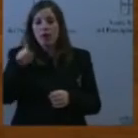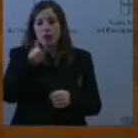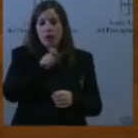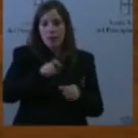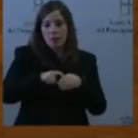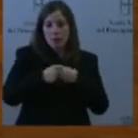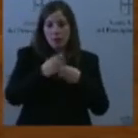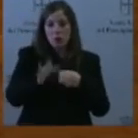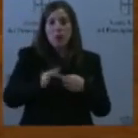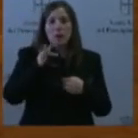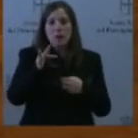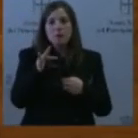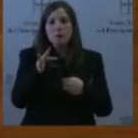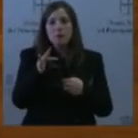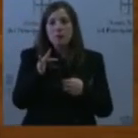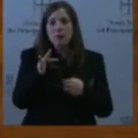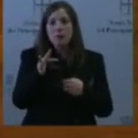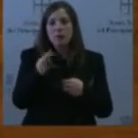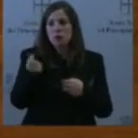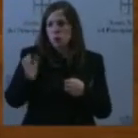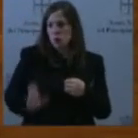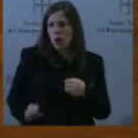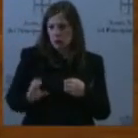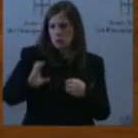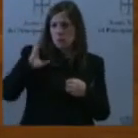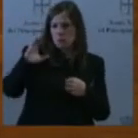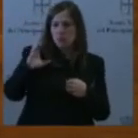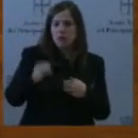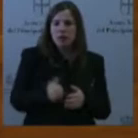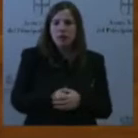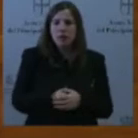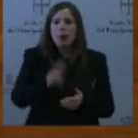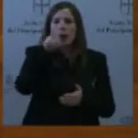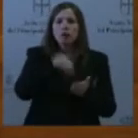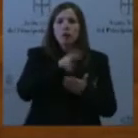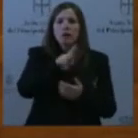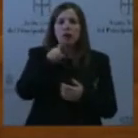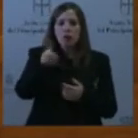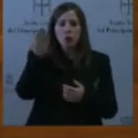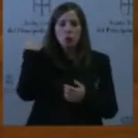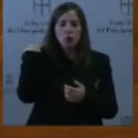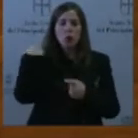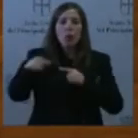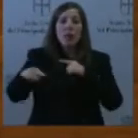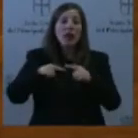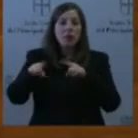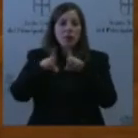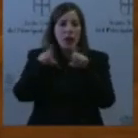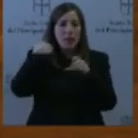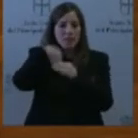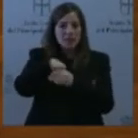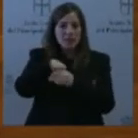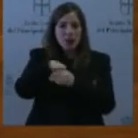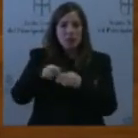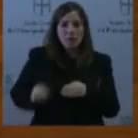desproporcionados sueldos. En 2021, los directivos de la empresa aumentaron sus ingresos hasta los 783.000